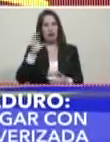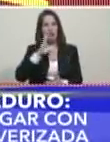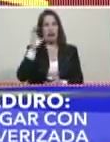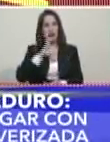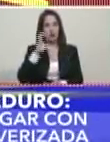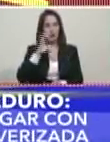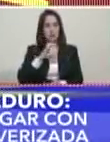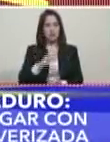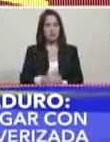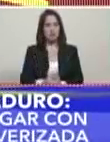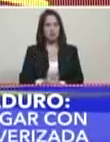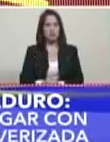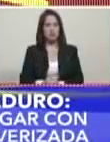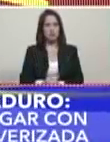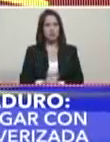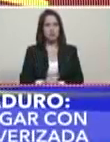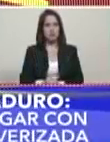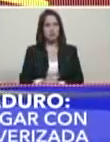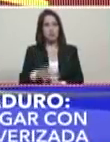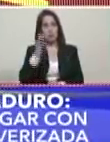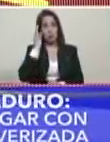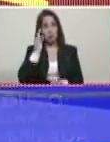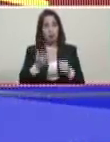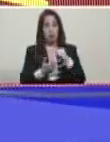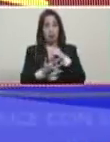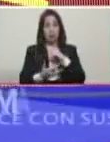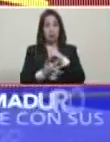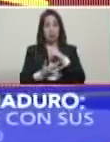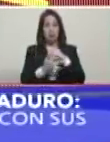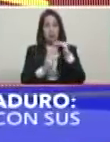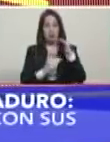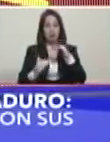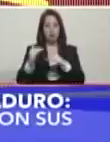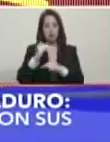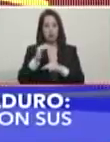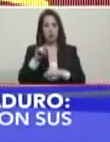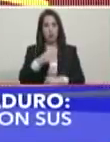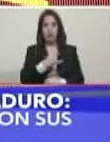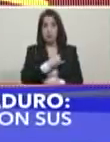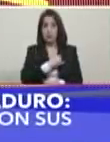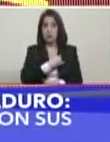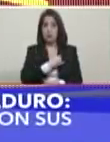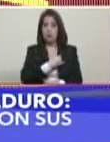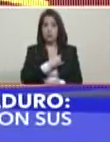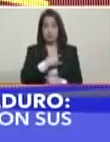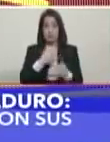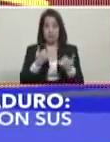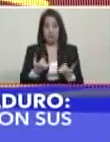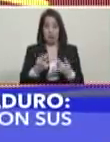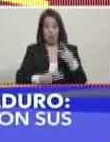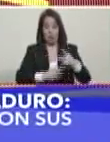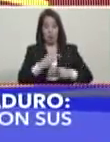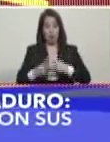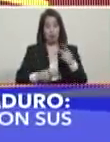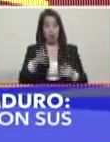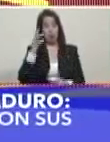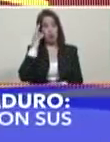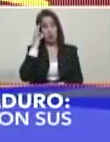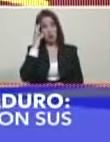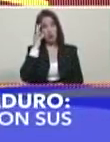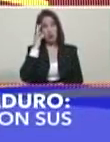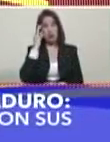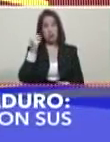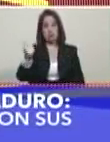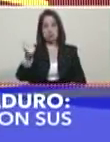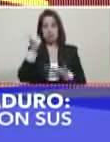quien es técnico superior universitario y forma parte de los productores beneficiados por